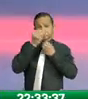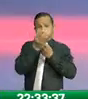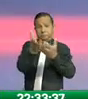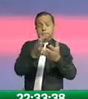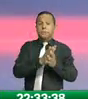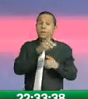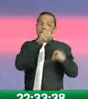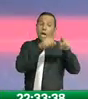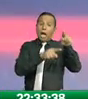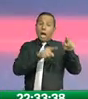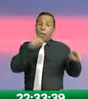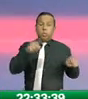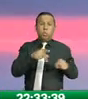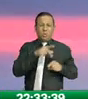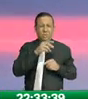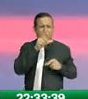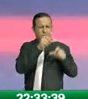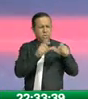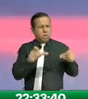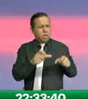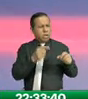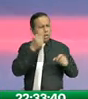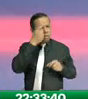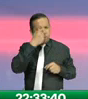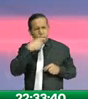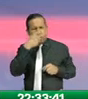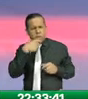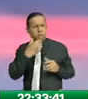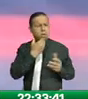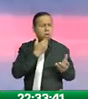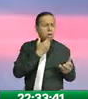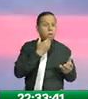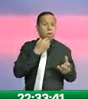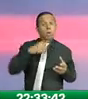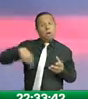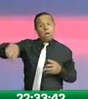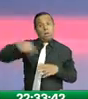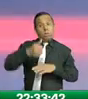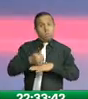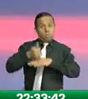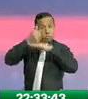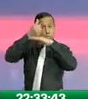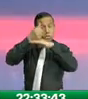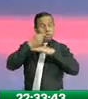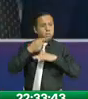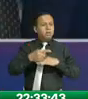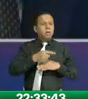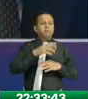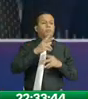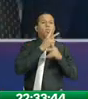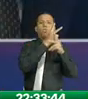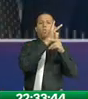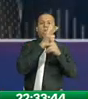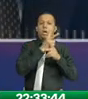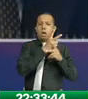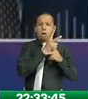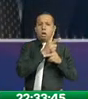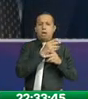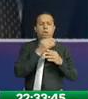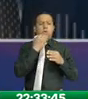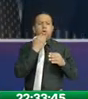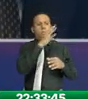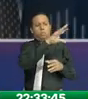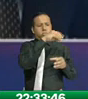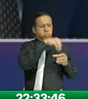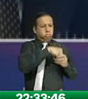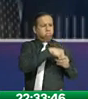síntomas gripales, las autoridades del centro cumplieron con el plan de emergencia sanitaria. Y fundamentalmente lo que le tengo que decir a